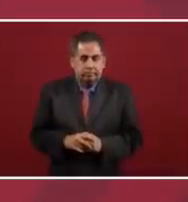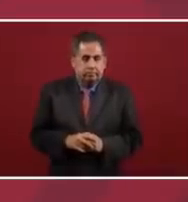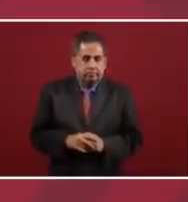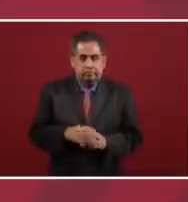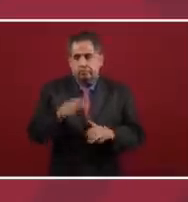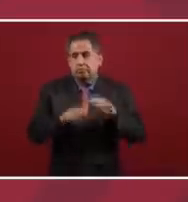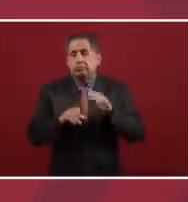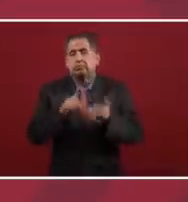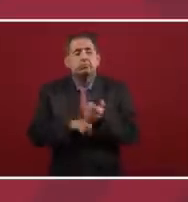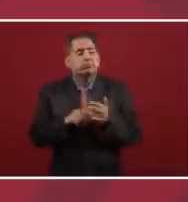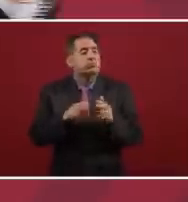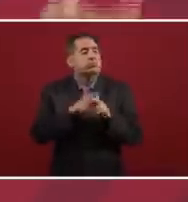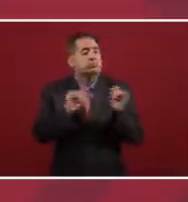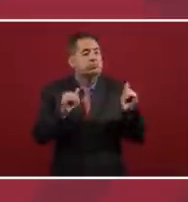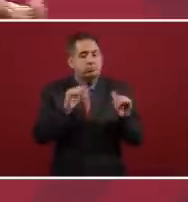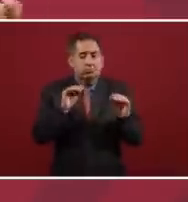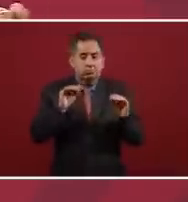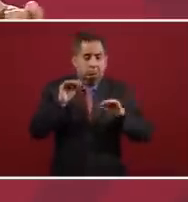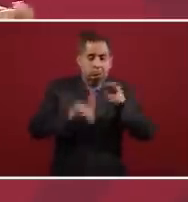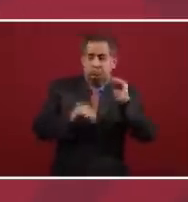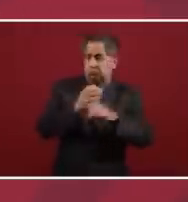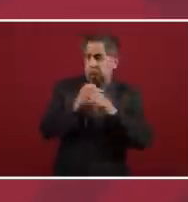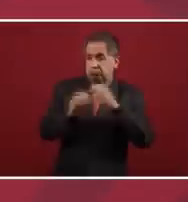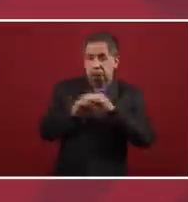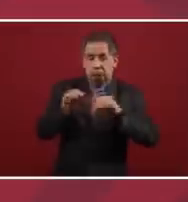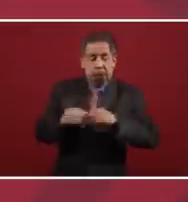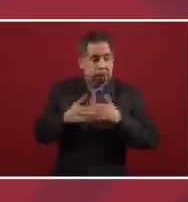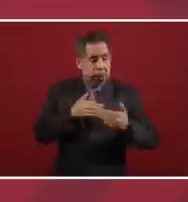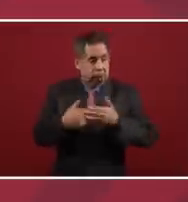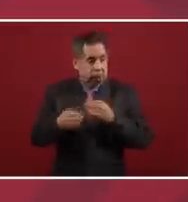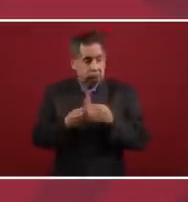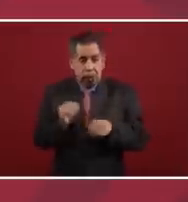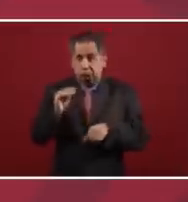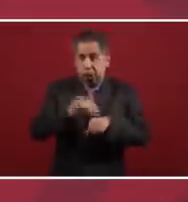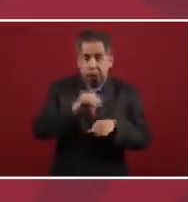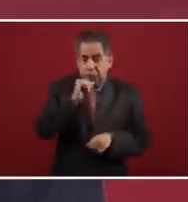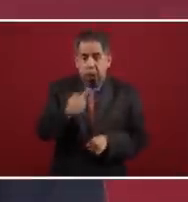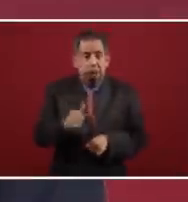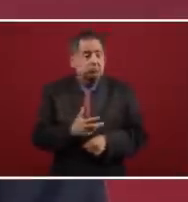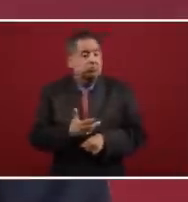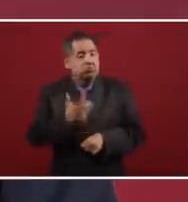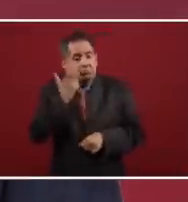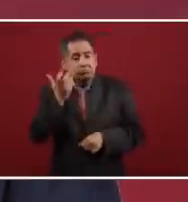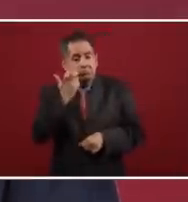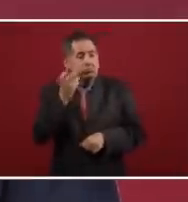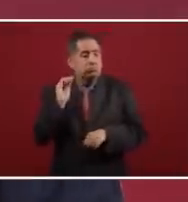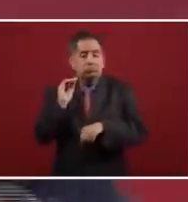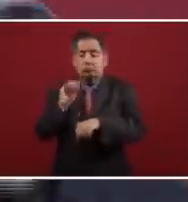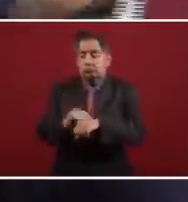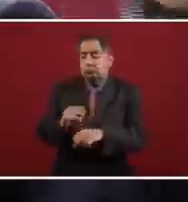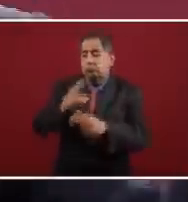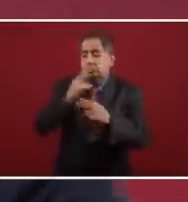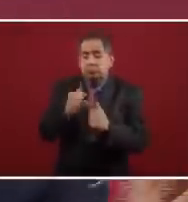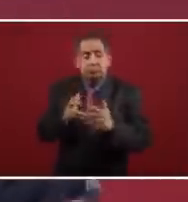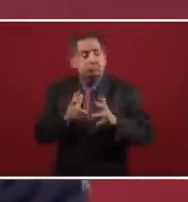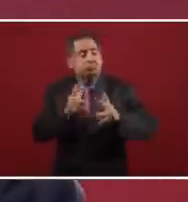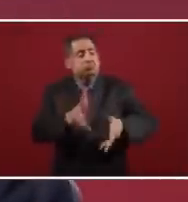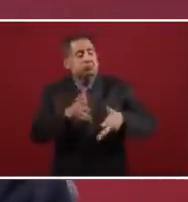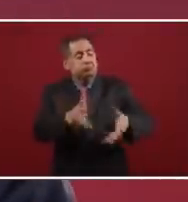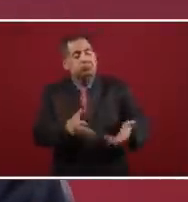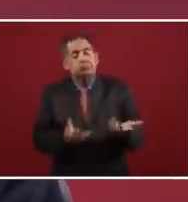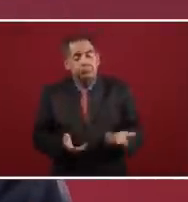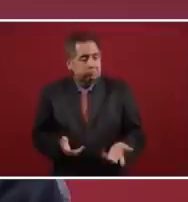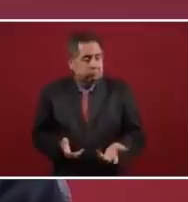a veces ni siquiera montaban los aparatos por los montaban y no servían ahí están